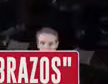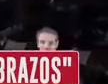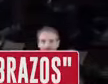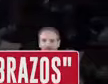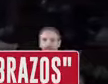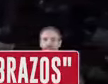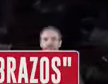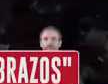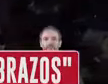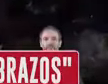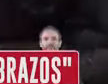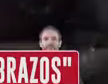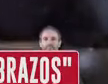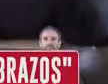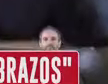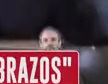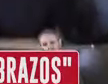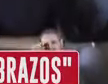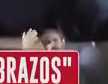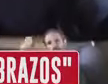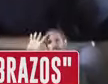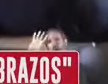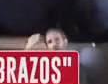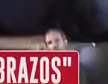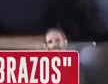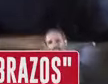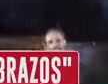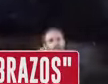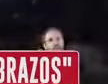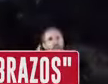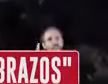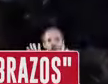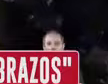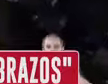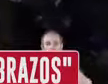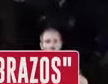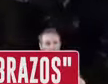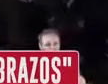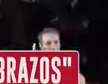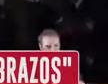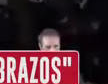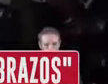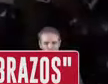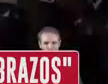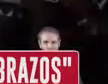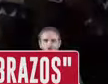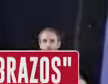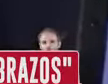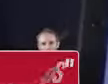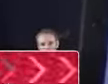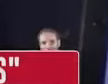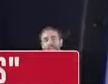me acuerdo y trabajaron mucho también las cooperativas que tenía alicia en el